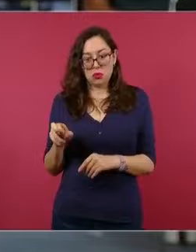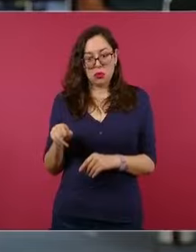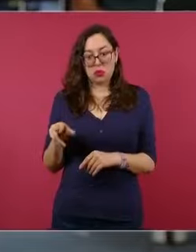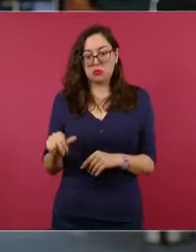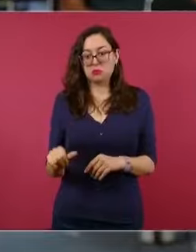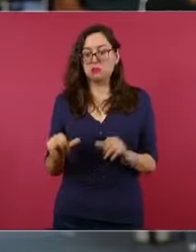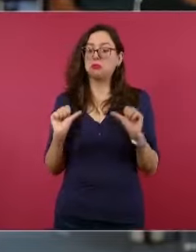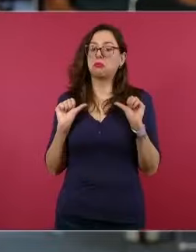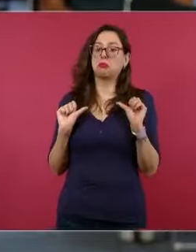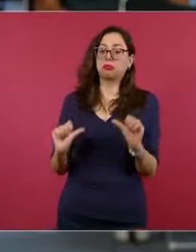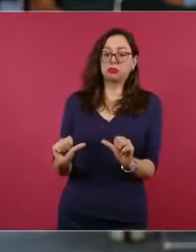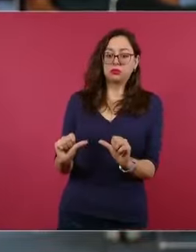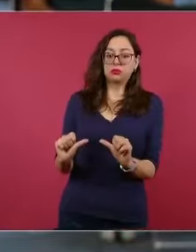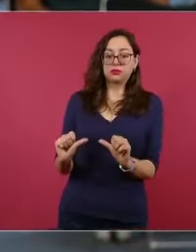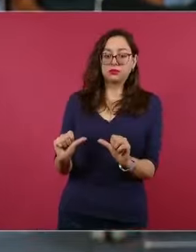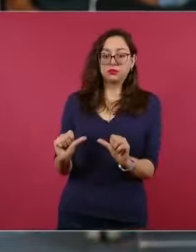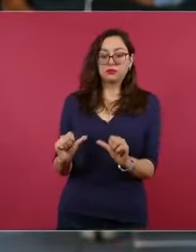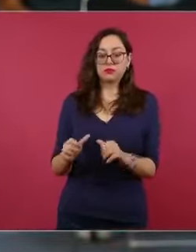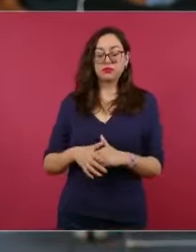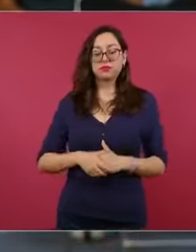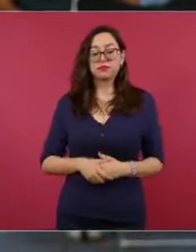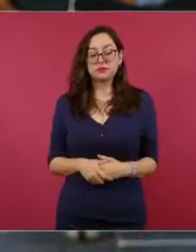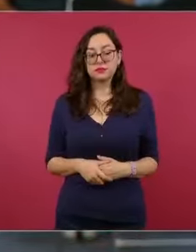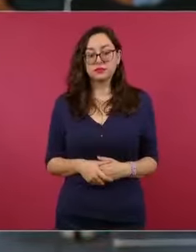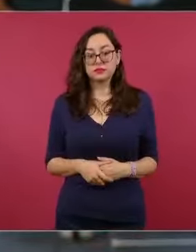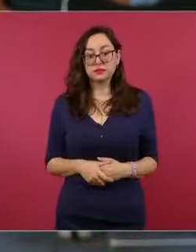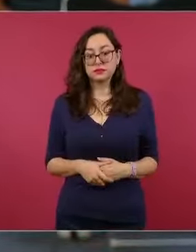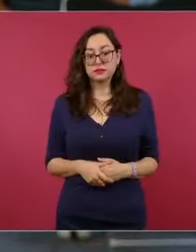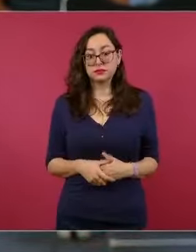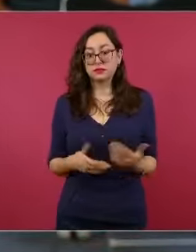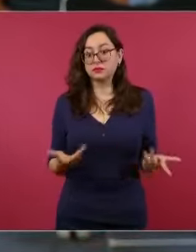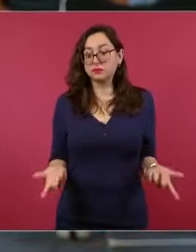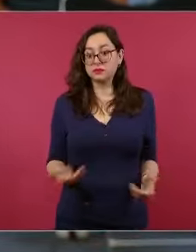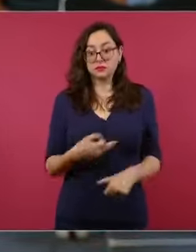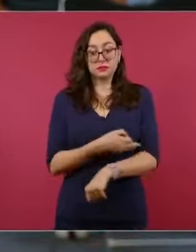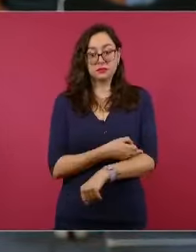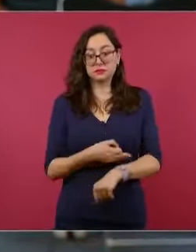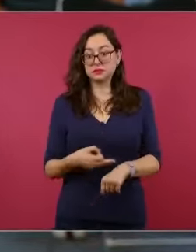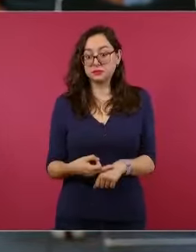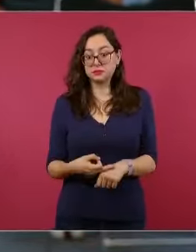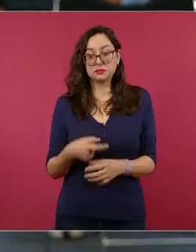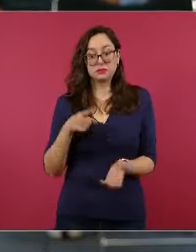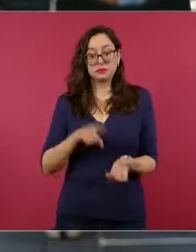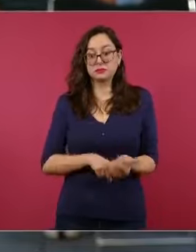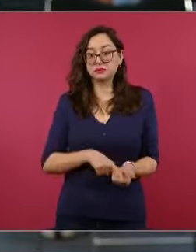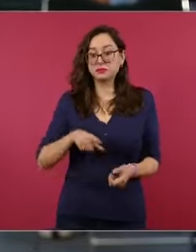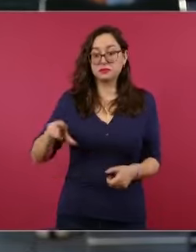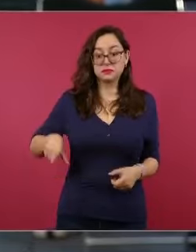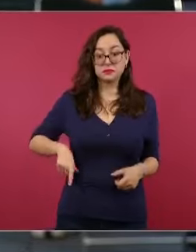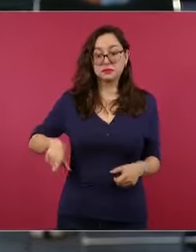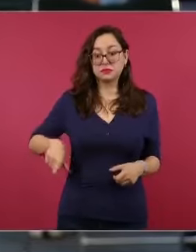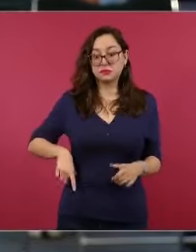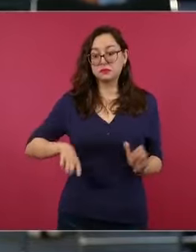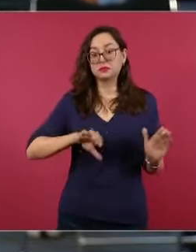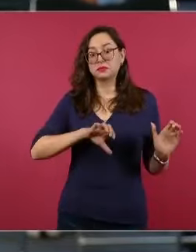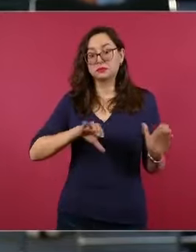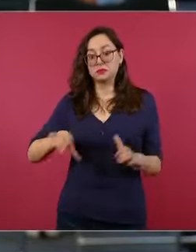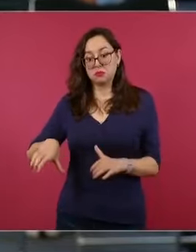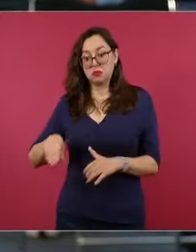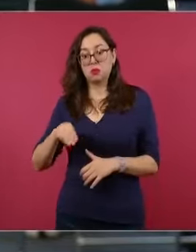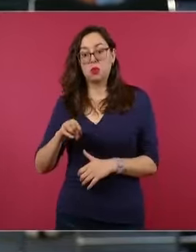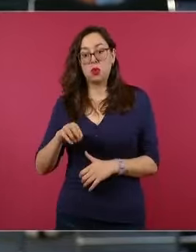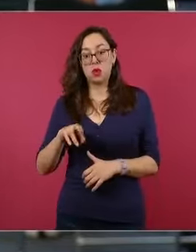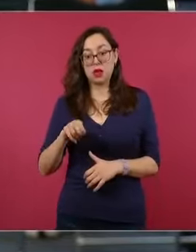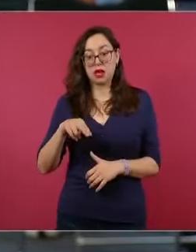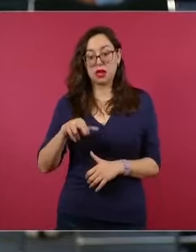y han puesto le voy a decir han puesto casi toda su familia en el gobierno de morena y en el Gobierno